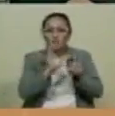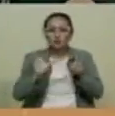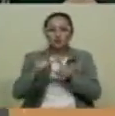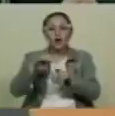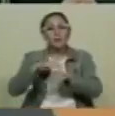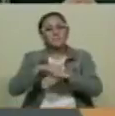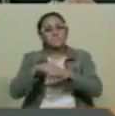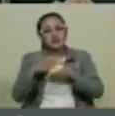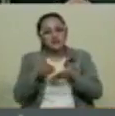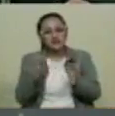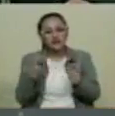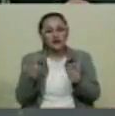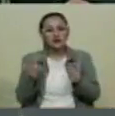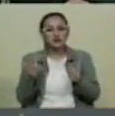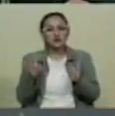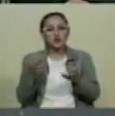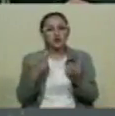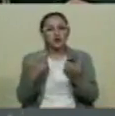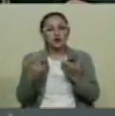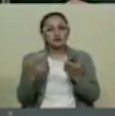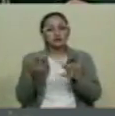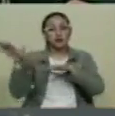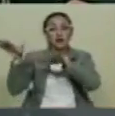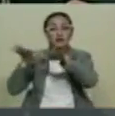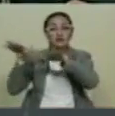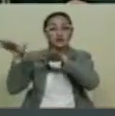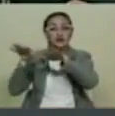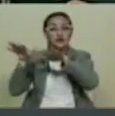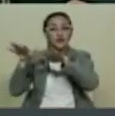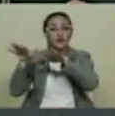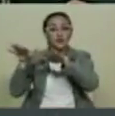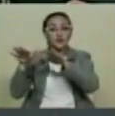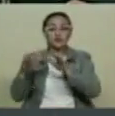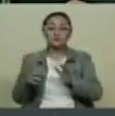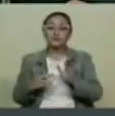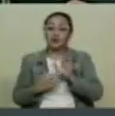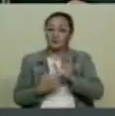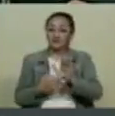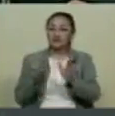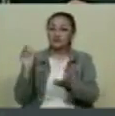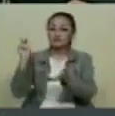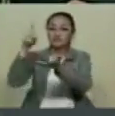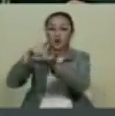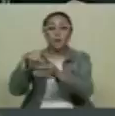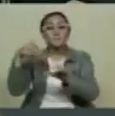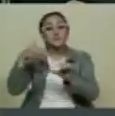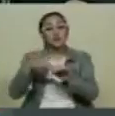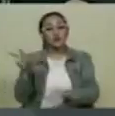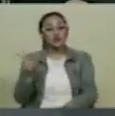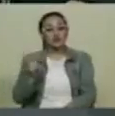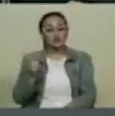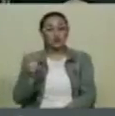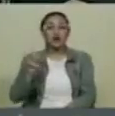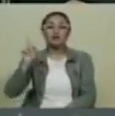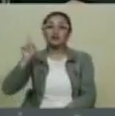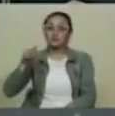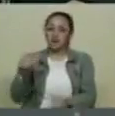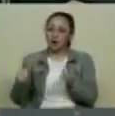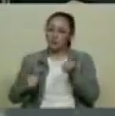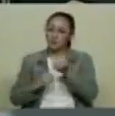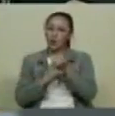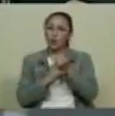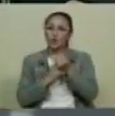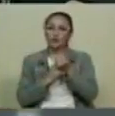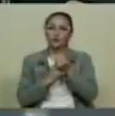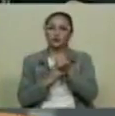Ministerio del Poder Popular para las Relaciones Exteriores, nuestra representación en la UNESCO, a Petróleos de Venezuela, que ha sido un gran apoyo